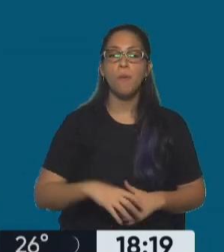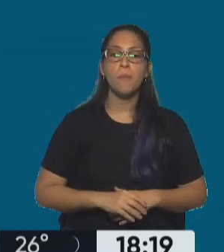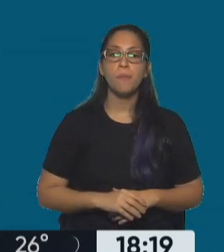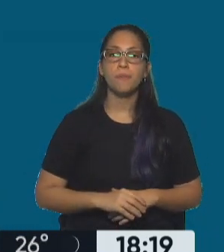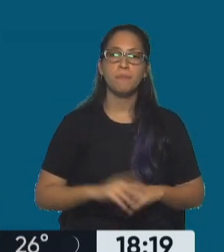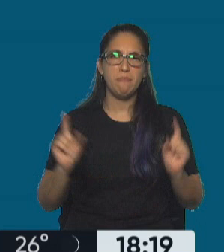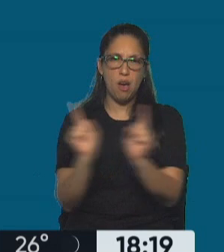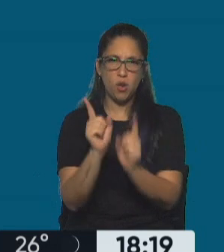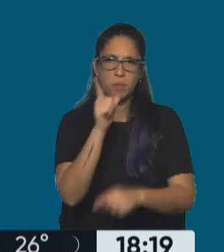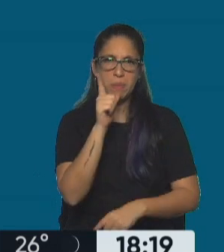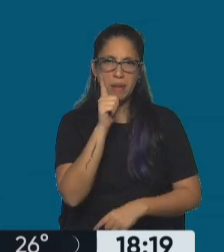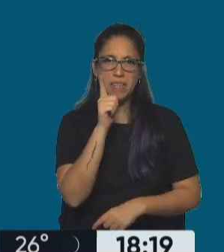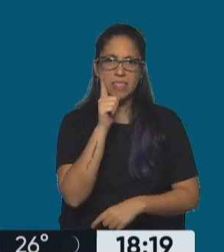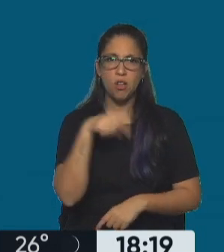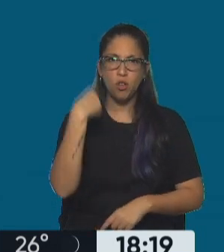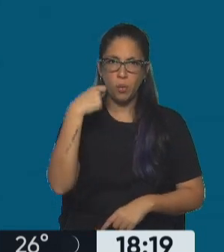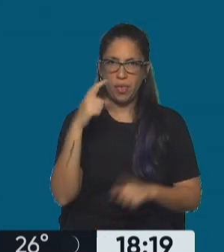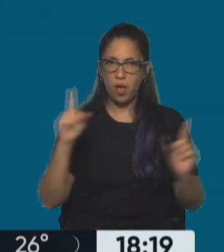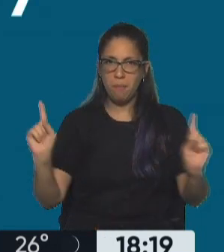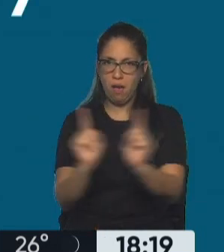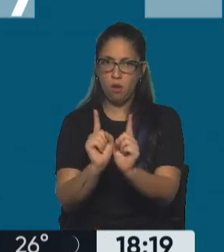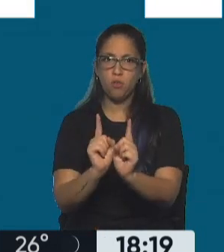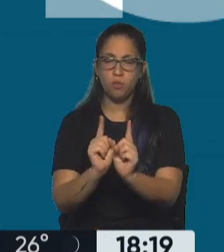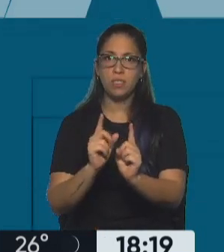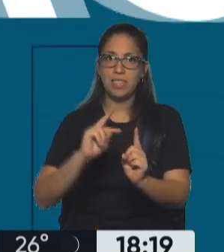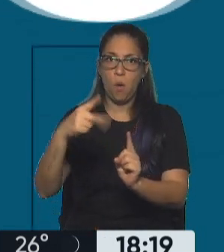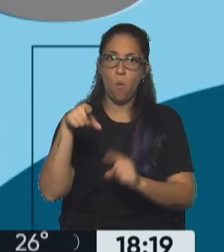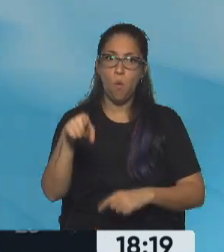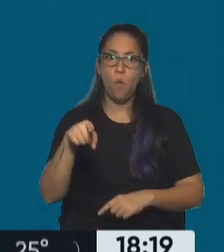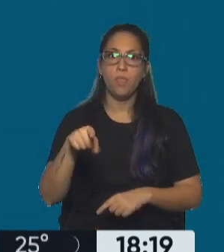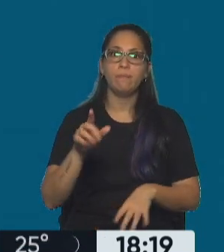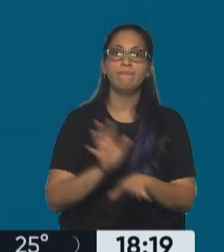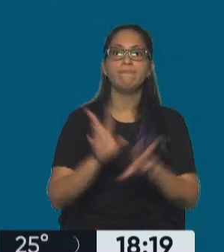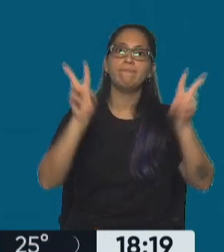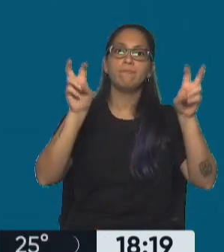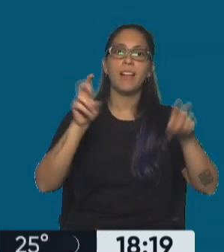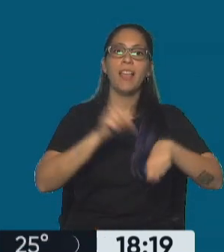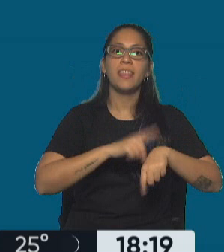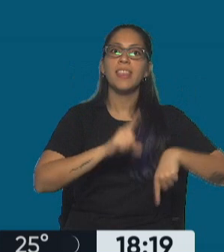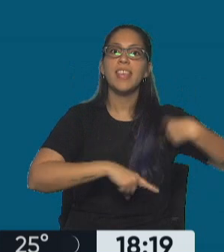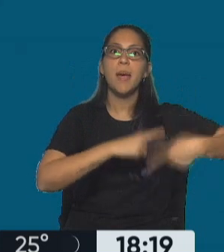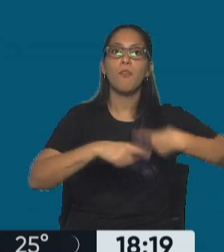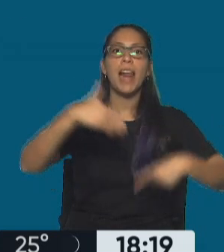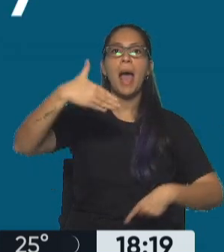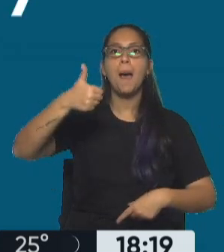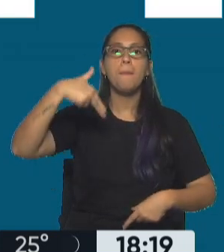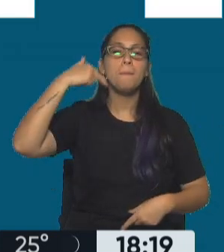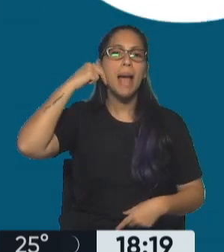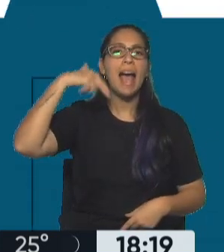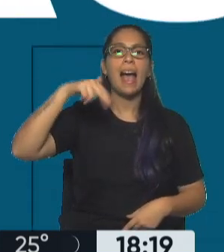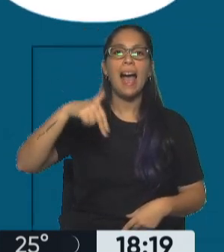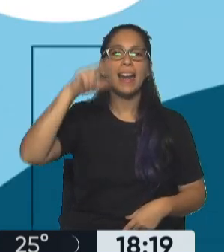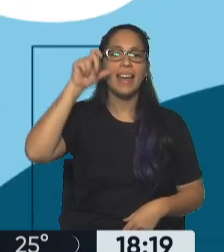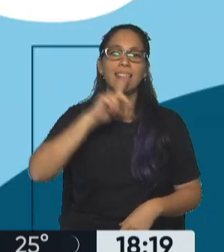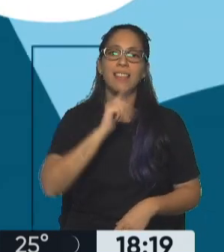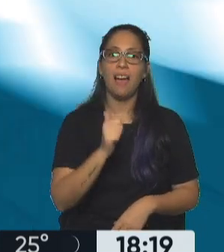más corto, si no me equivoco, hay otro video acá, ¿no? En esta segunda parte, que podríamos titular Cronología de la Manganeta, se detalla cómo